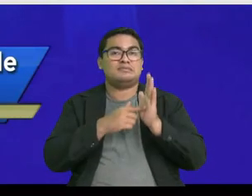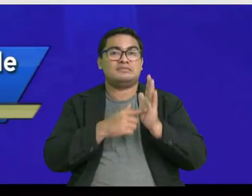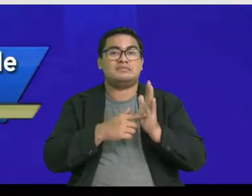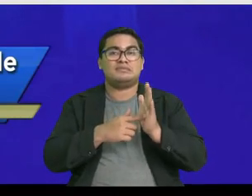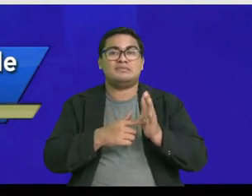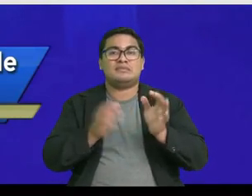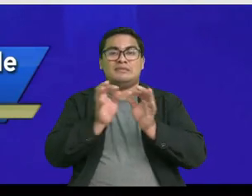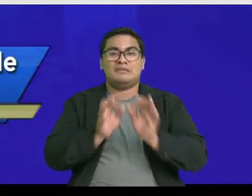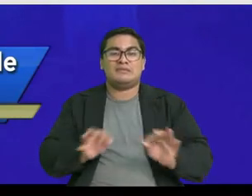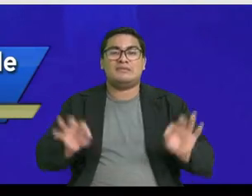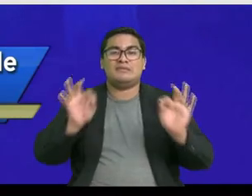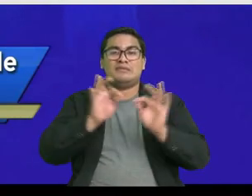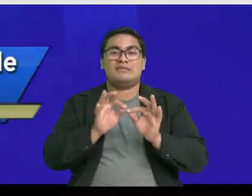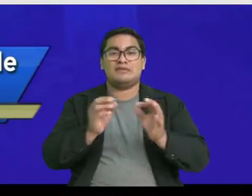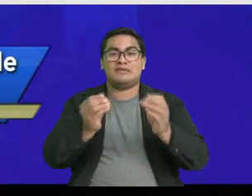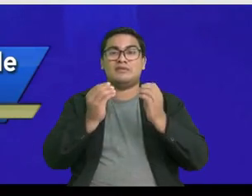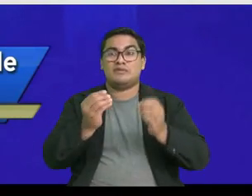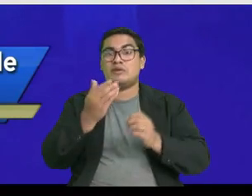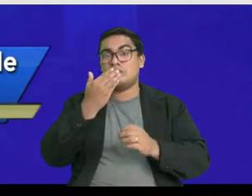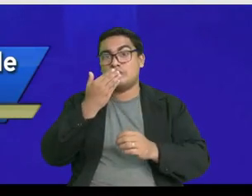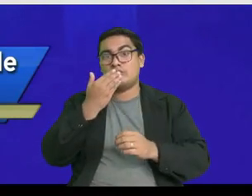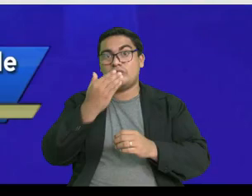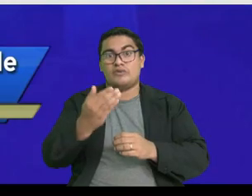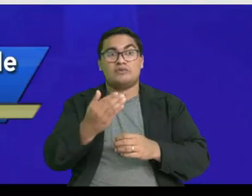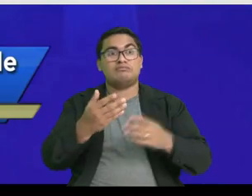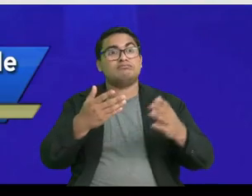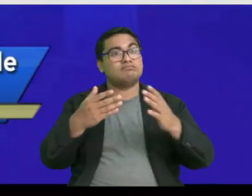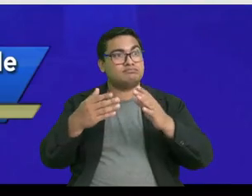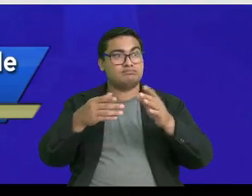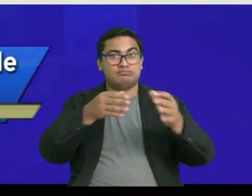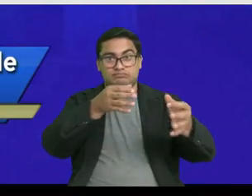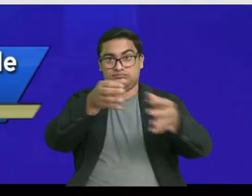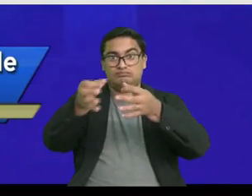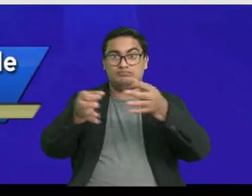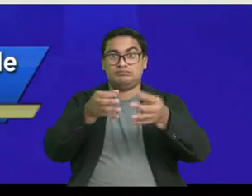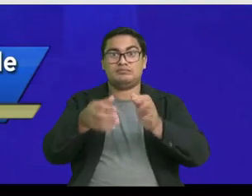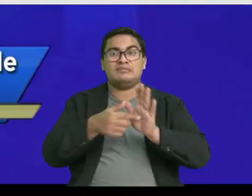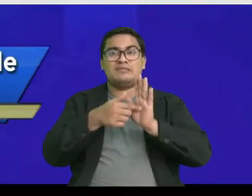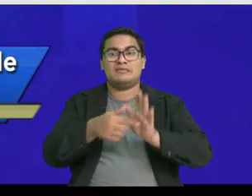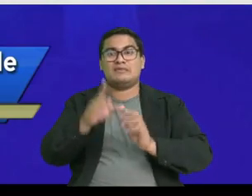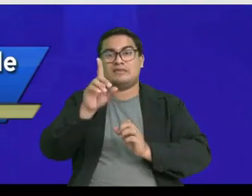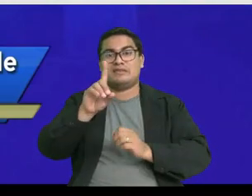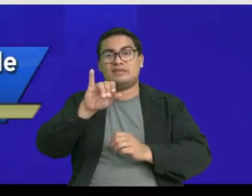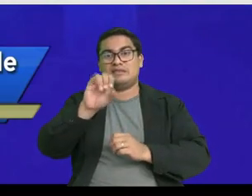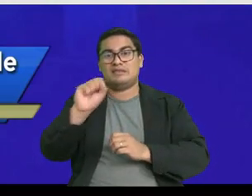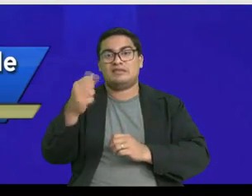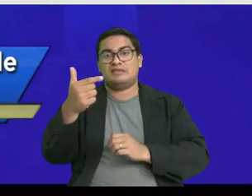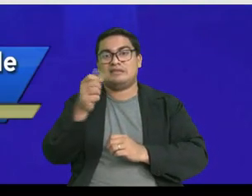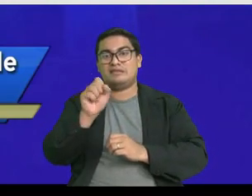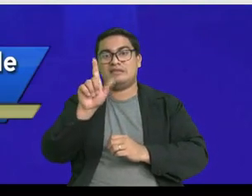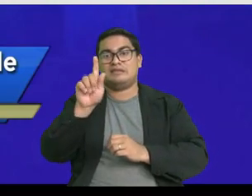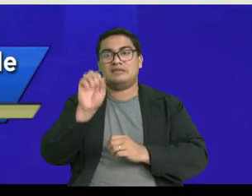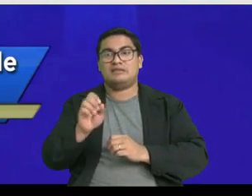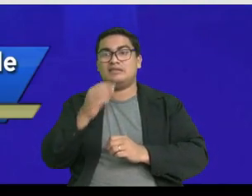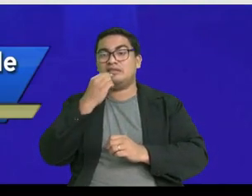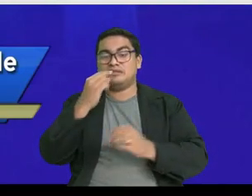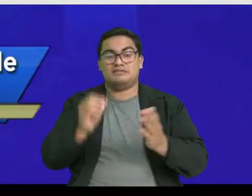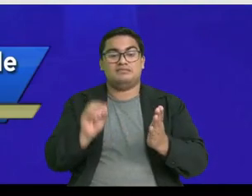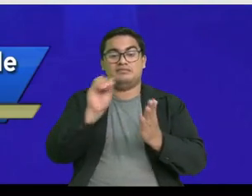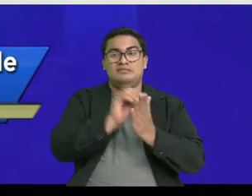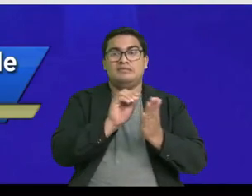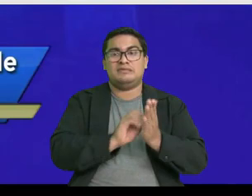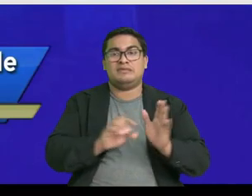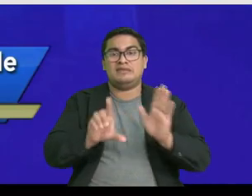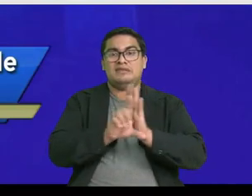esa parte también es bueno que la platiquemos. Claro, y claro, es que en nuestro digesto también se incorpora